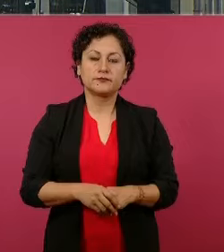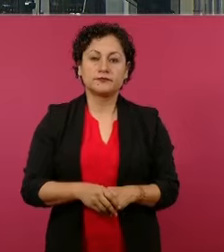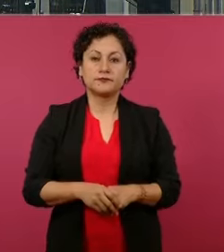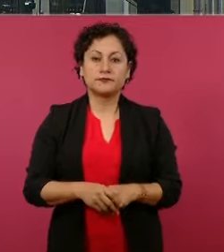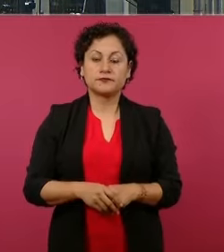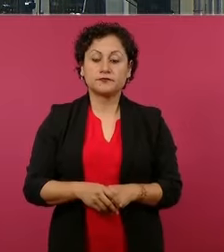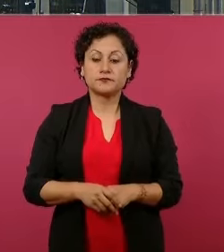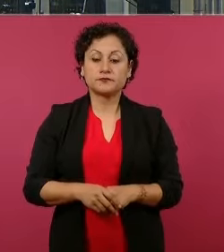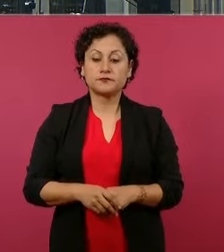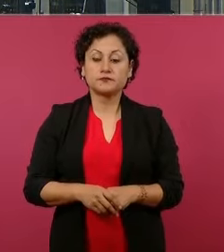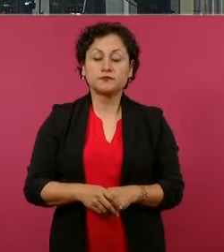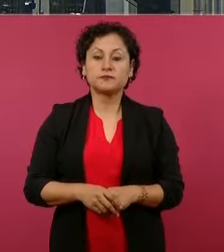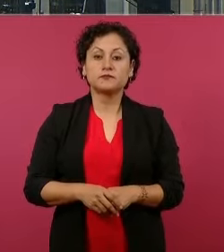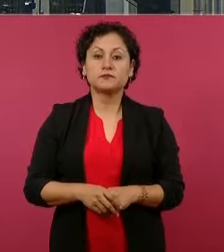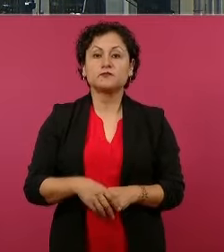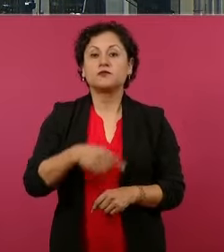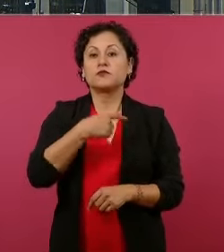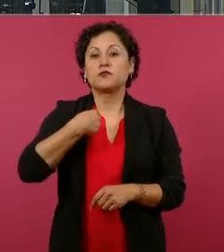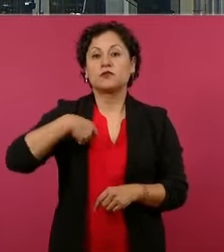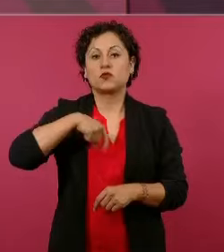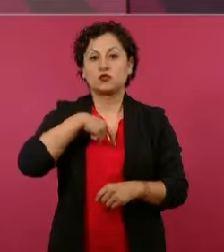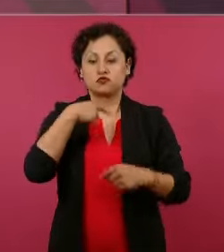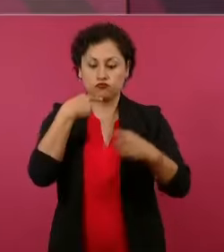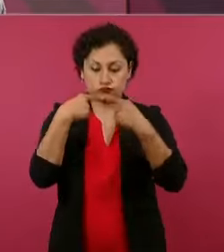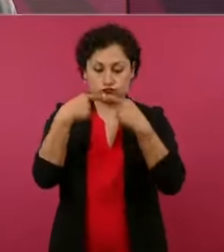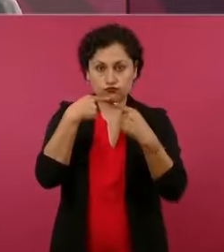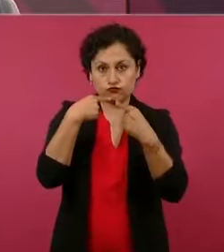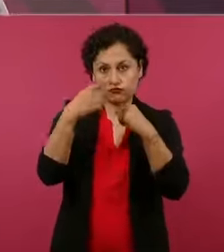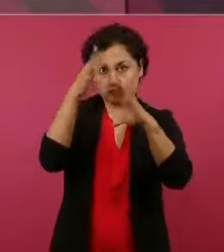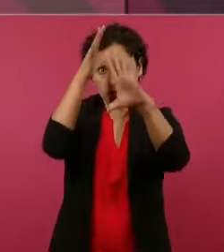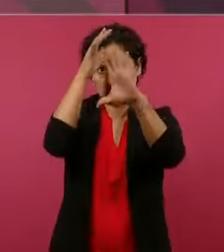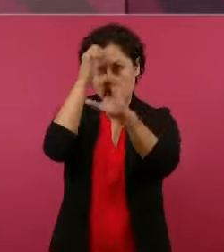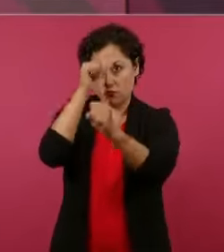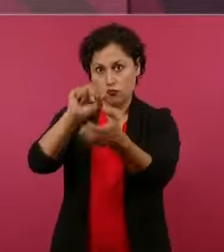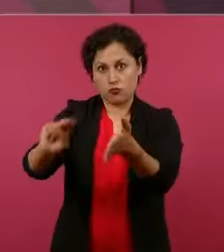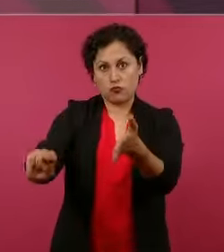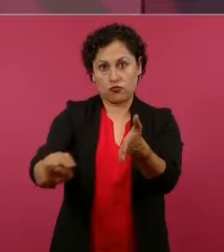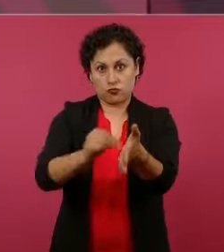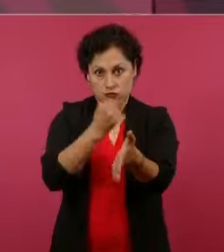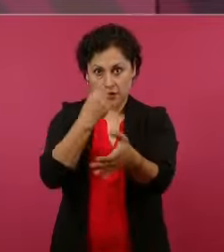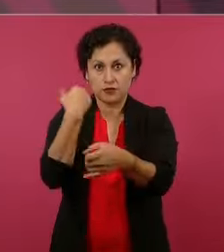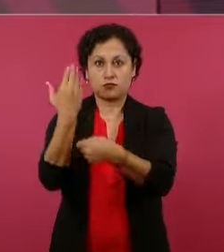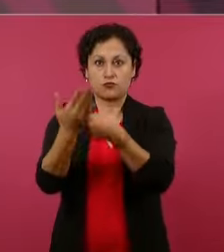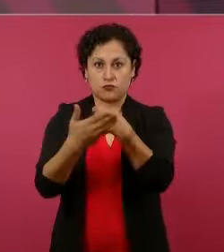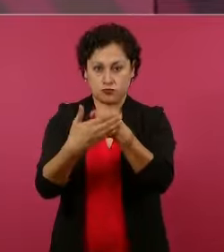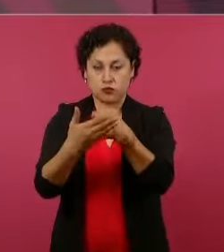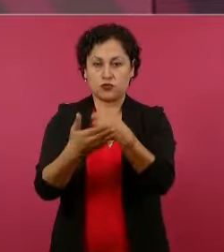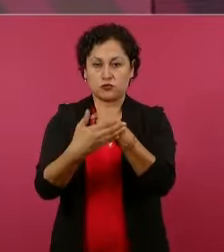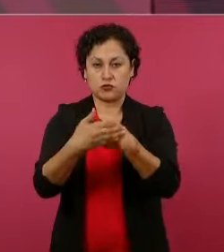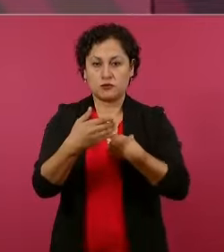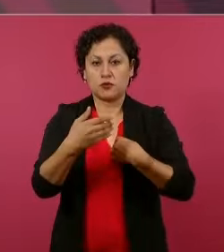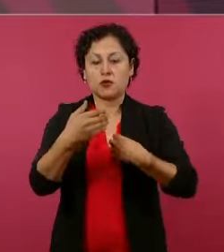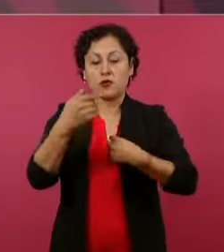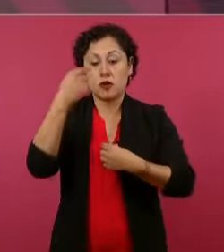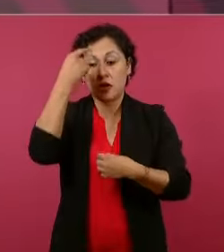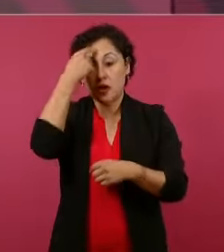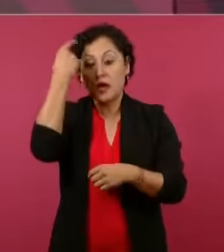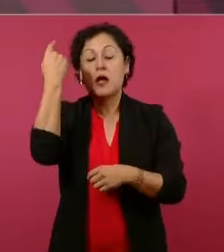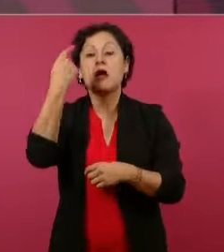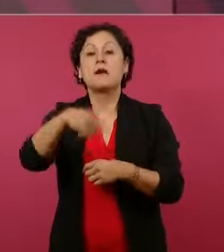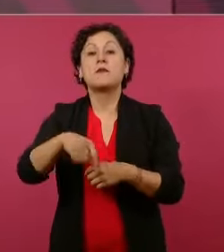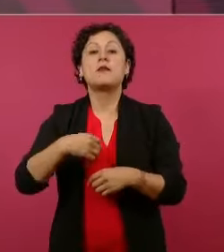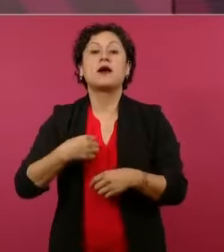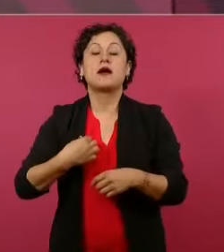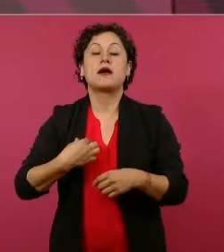hospitalización vamos a firmar un convenio para que cualquier institución